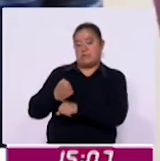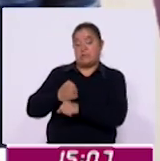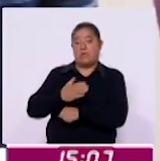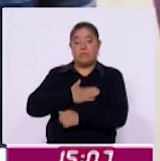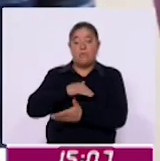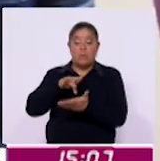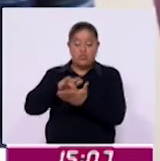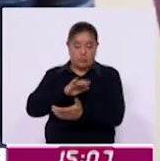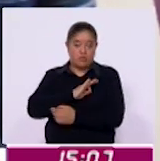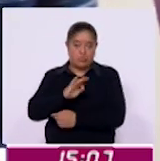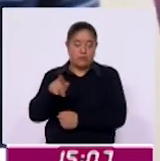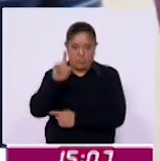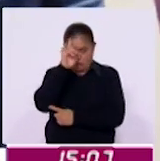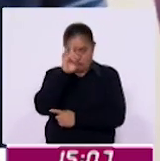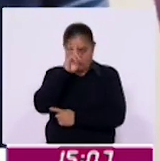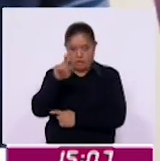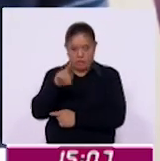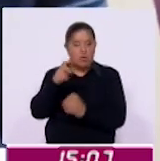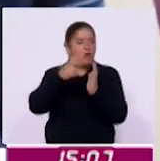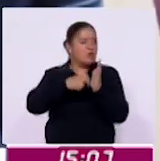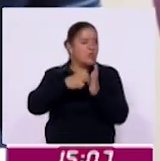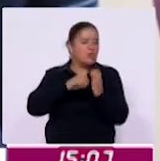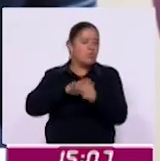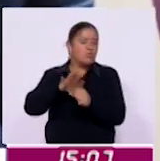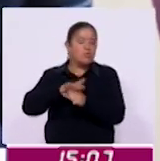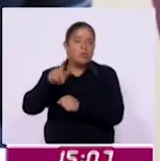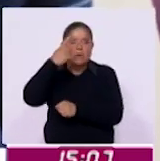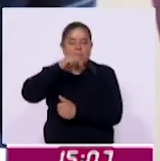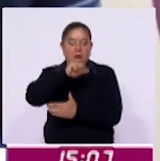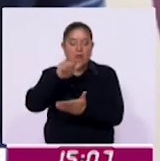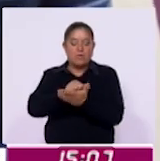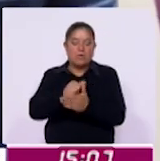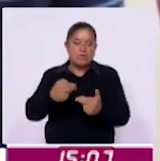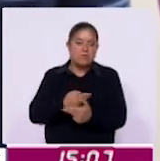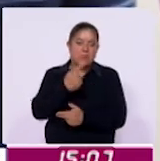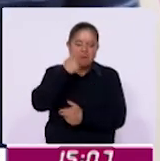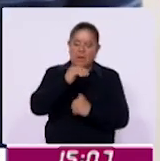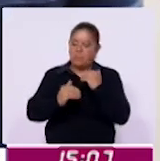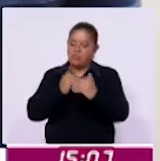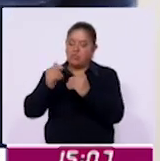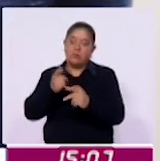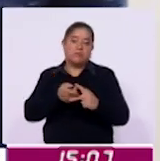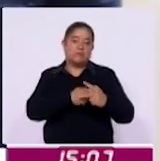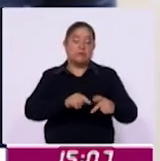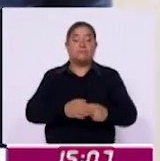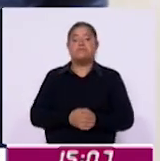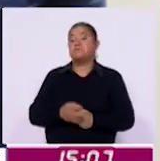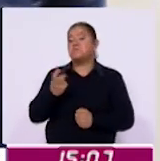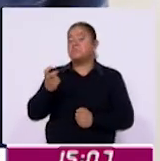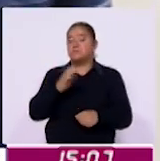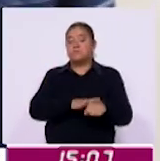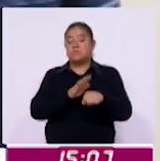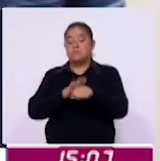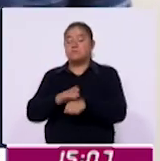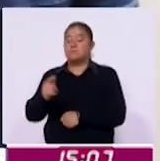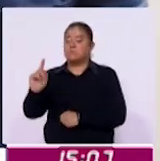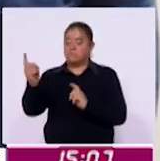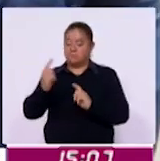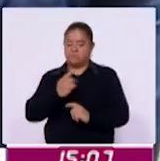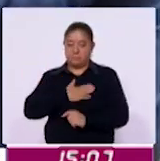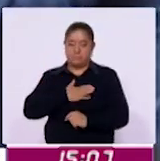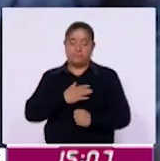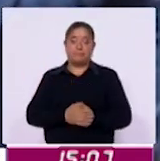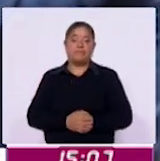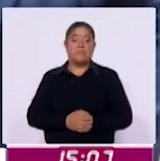podemos apoyarles y asesorarles a cómo corregir esas actas de nacimiento para iniciar su proceso. Ese es el principal requisito, acudir con nosotros.